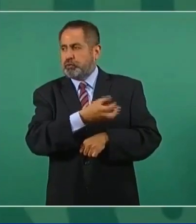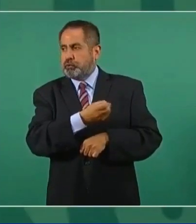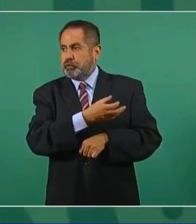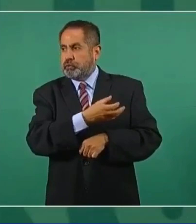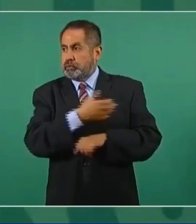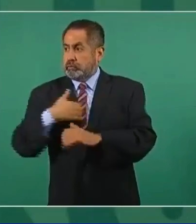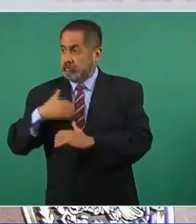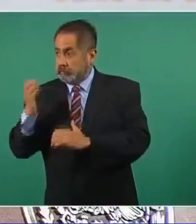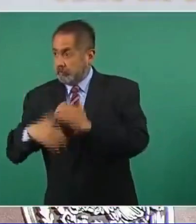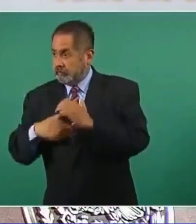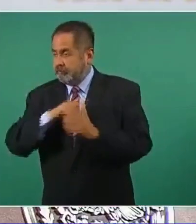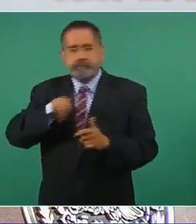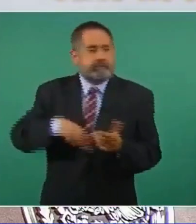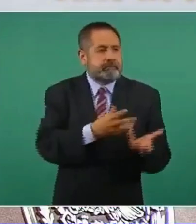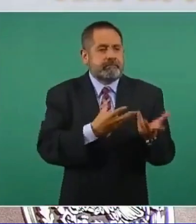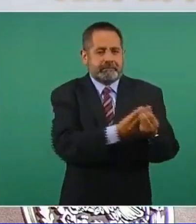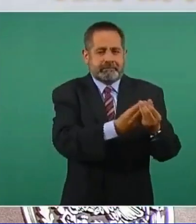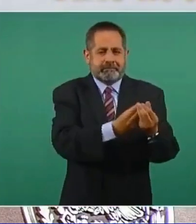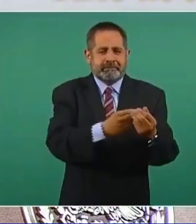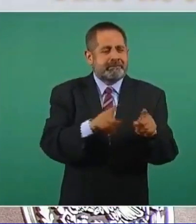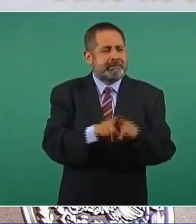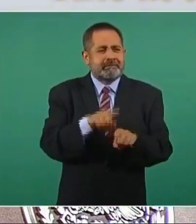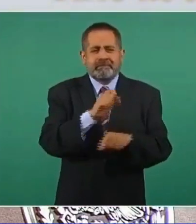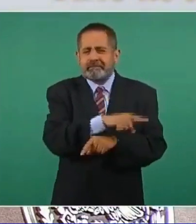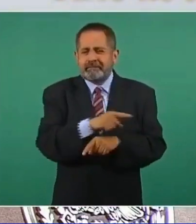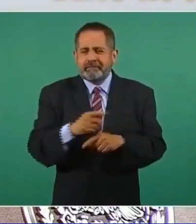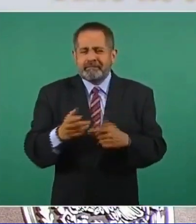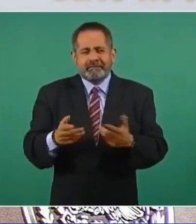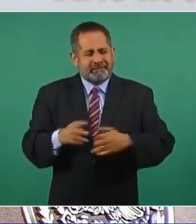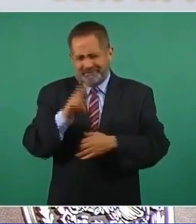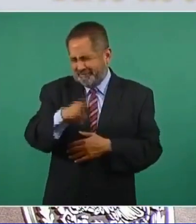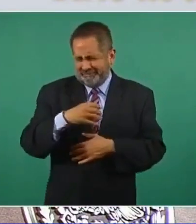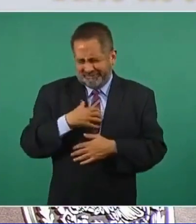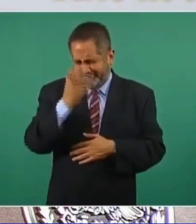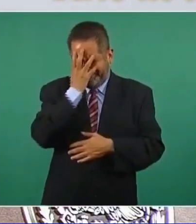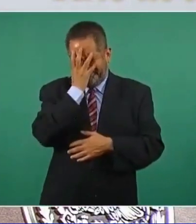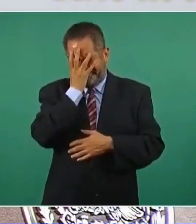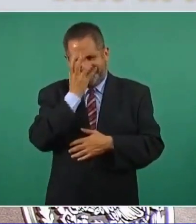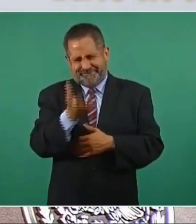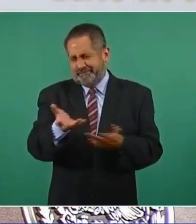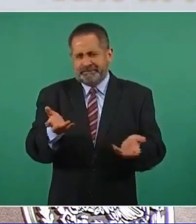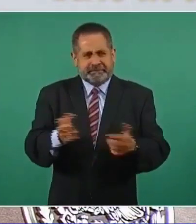que ellos mismos impulsaron. Muy vergonzoso.